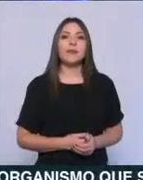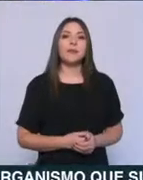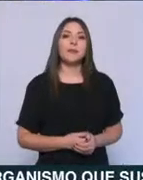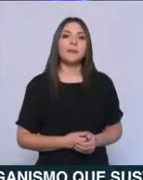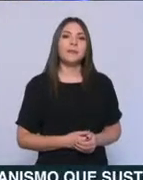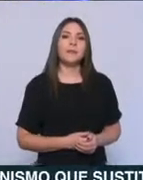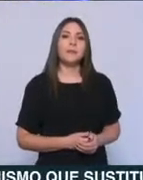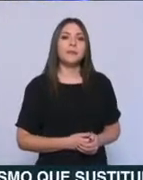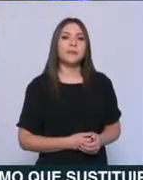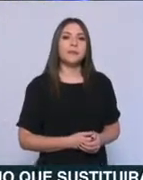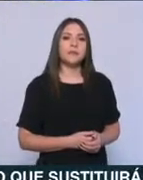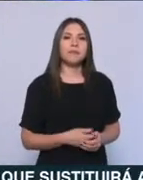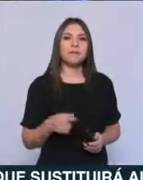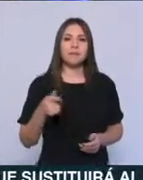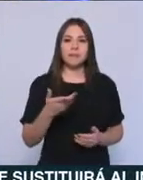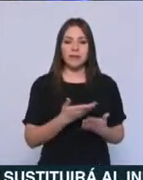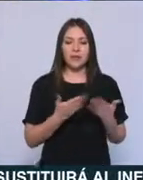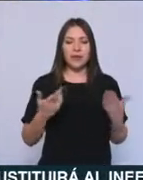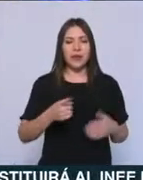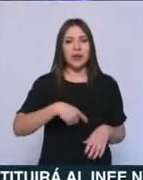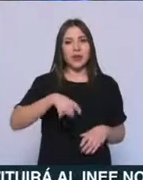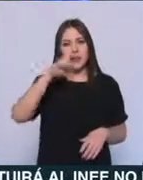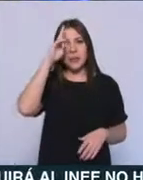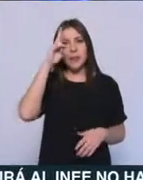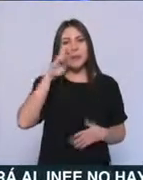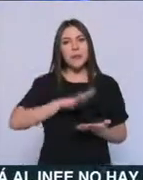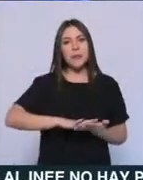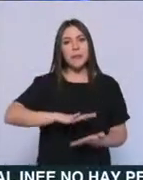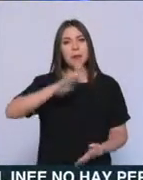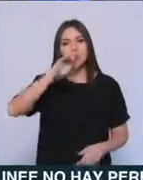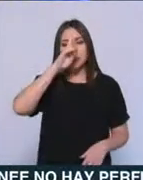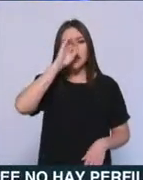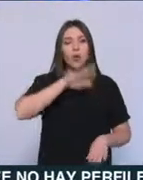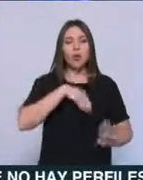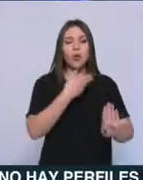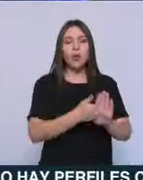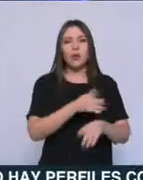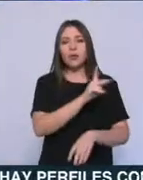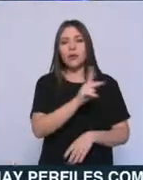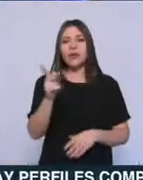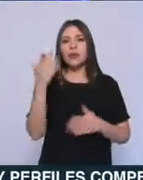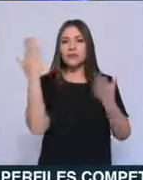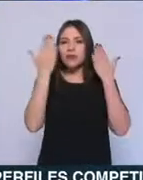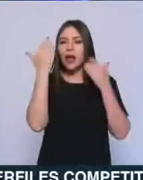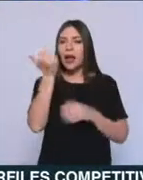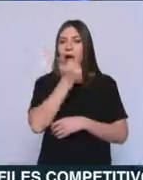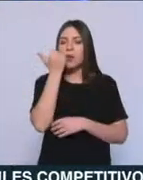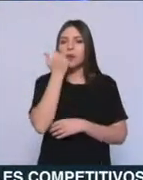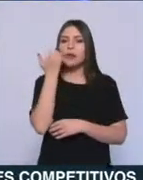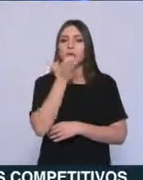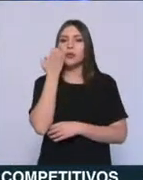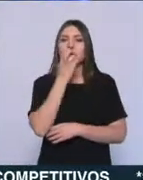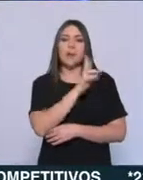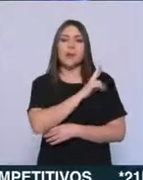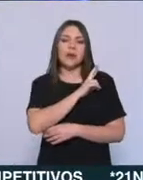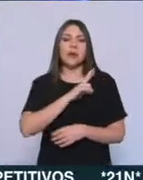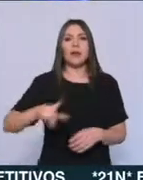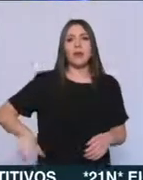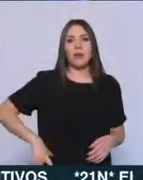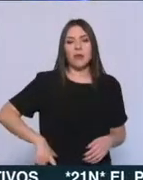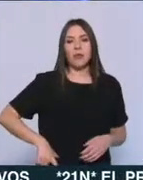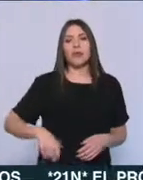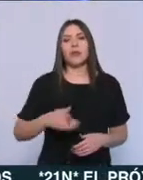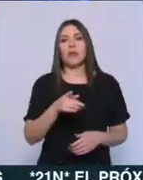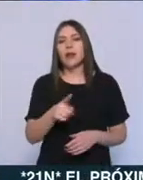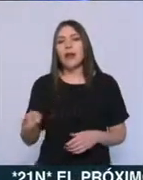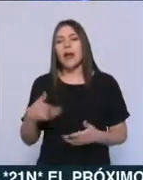Ante los recientes casos de violencia contra estudiantes de escuelas, tanto privadas como públicas, ¿cómo reforzar la seguridad y la vigilancia en las instituciones